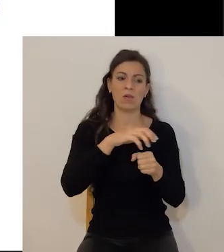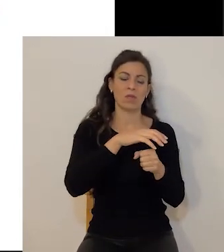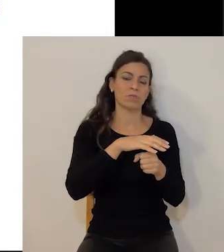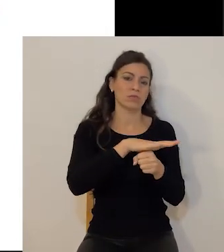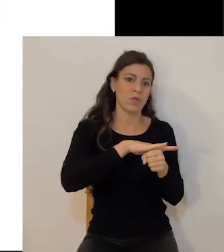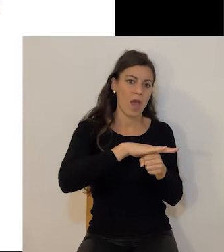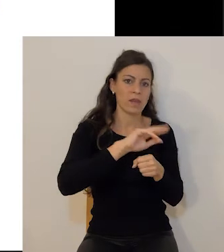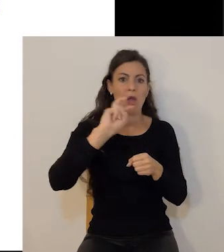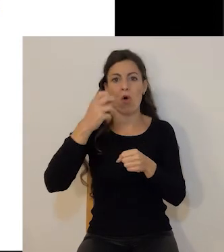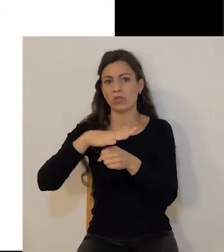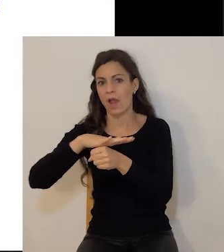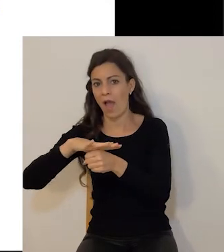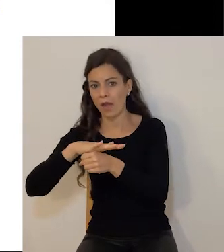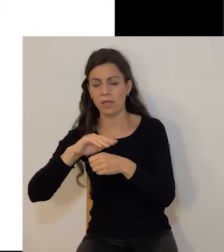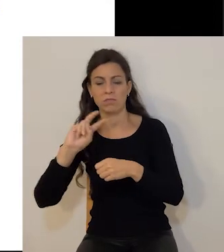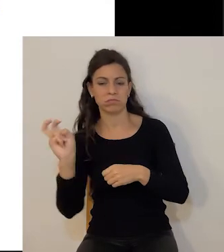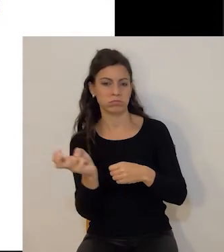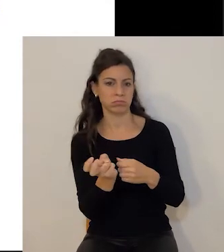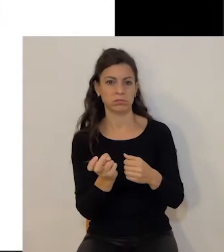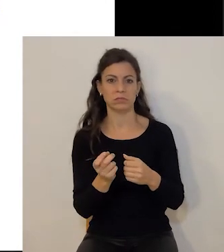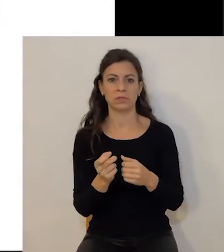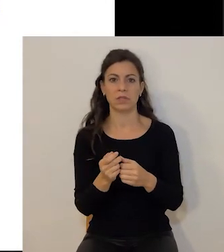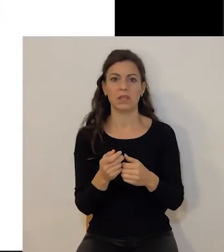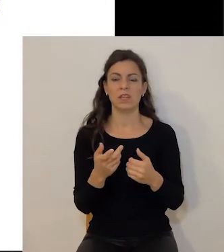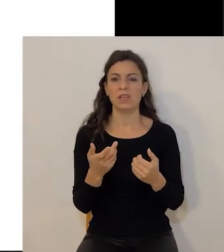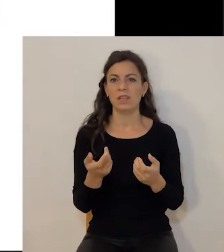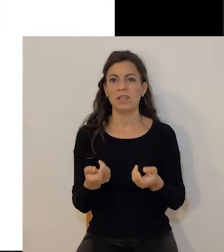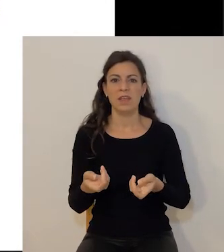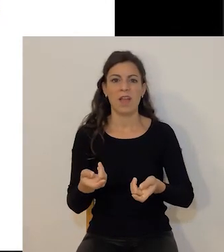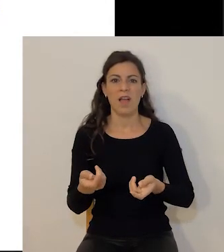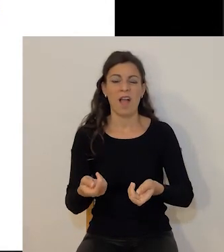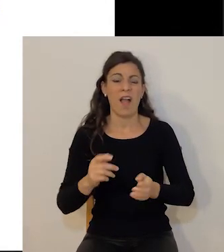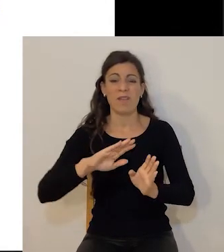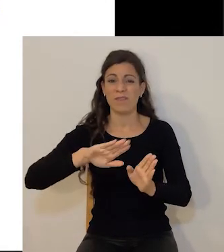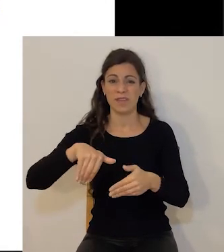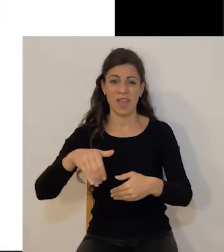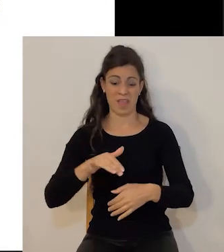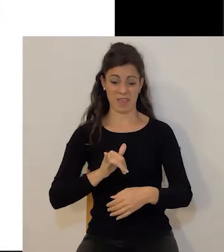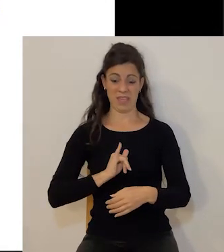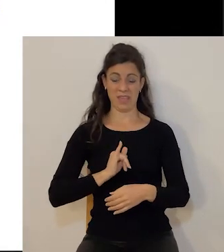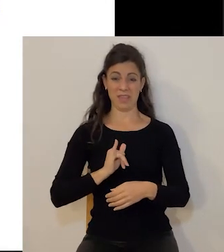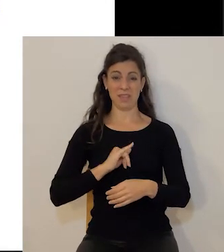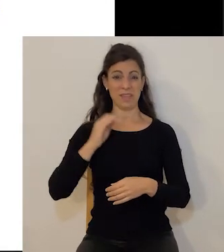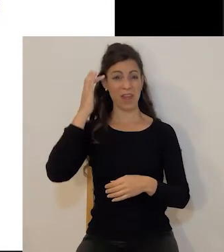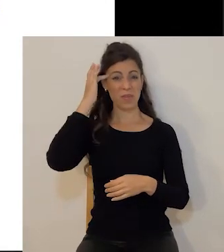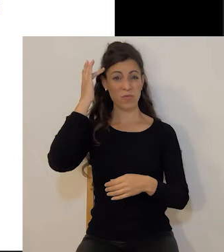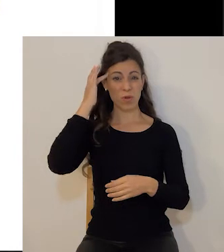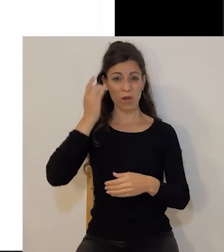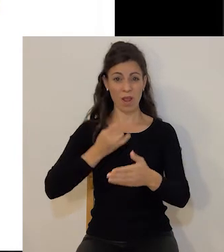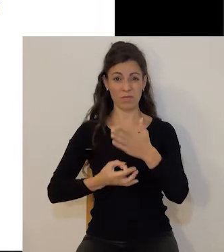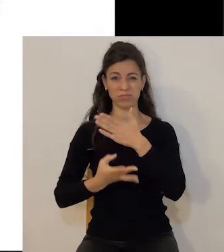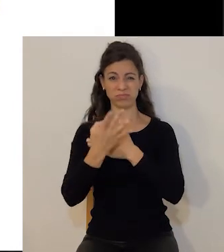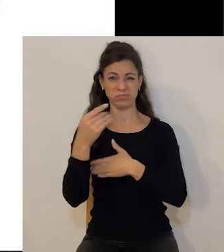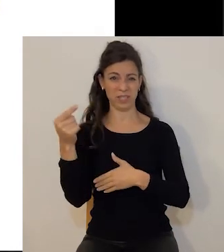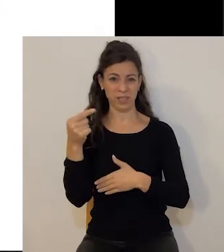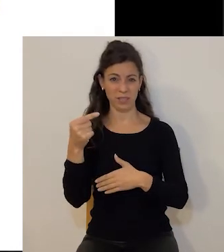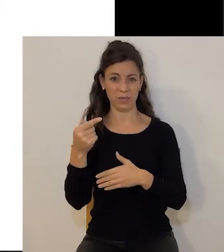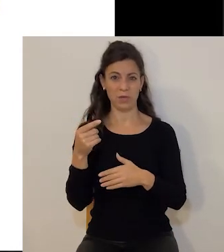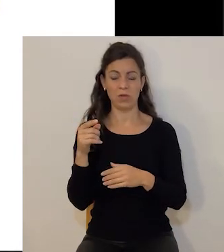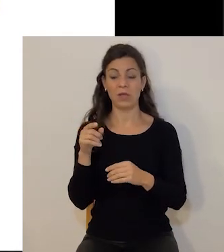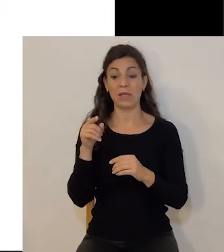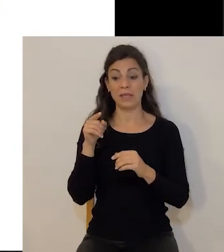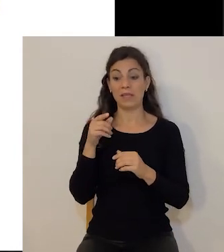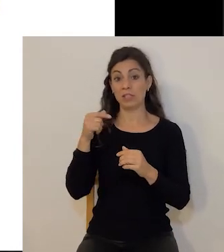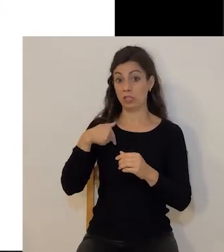otra, ¿vale? Y lo que os decía al principio, genera una identidad neuronal. Entonces yo le digo al niño, ¿y en qué lo quieres